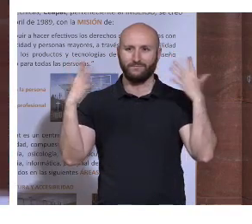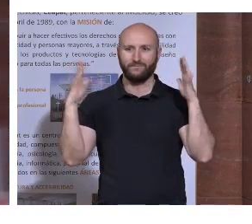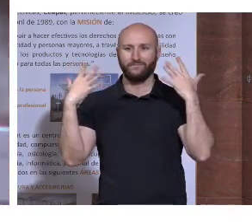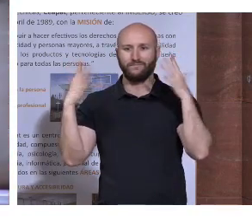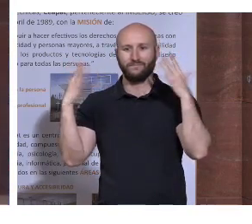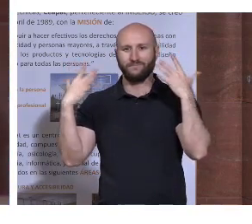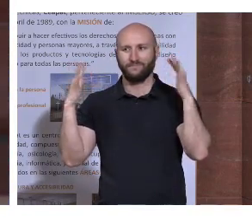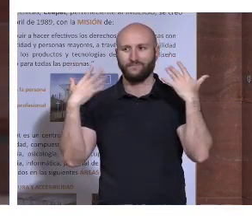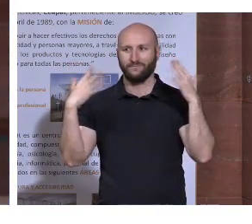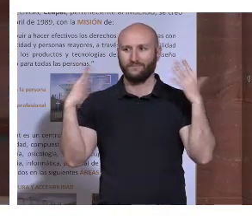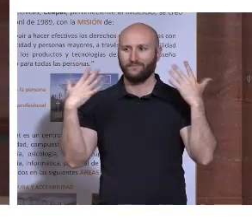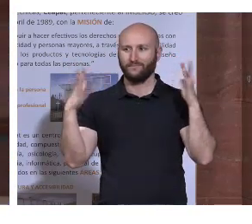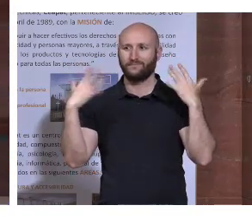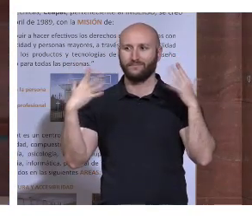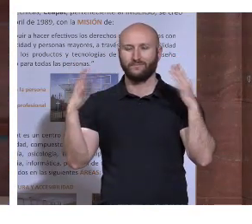Pues